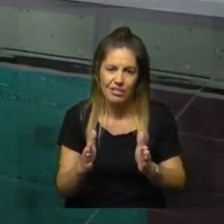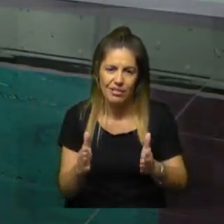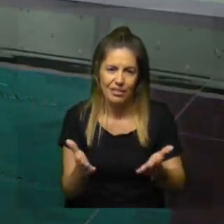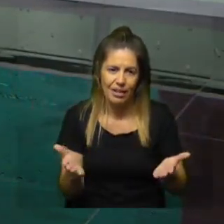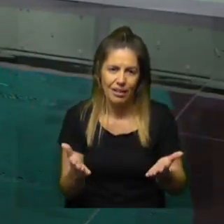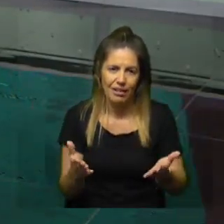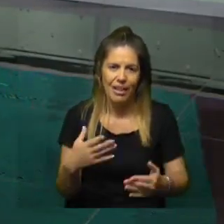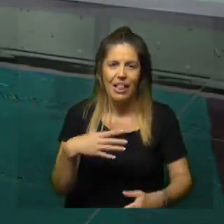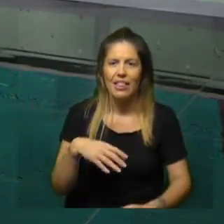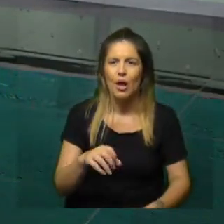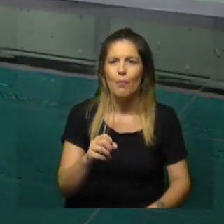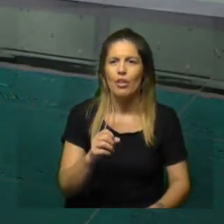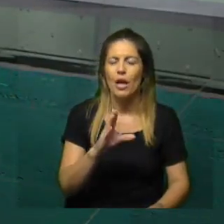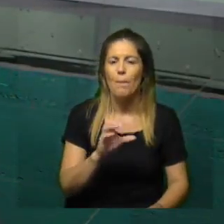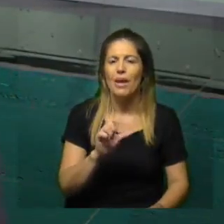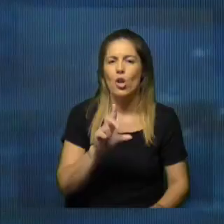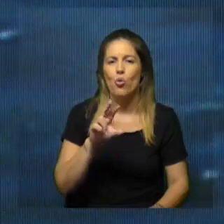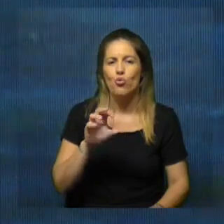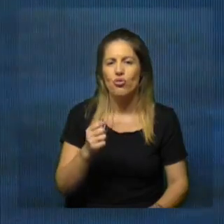Pelusa que